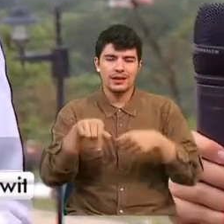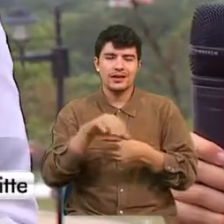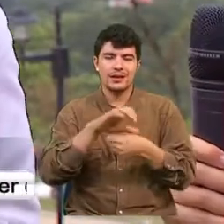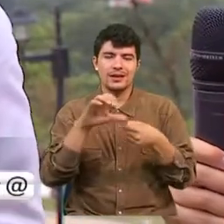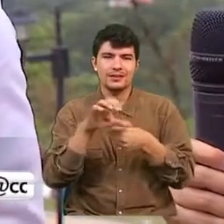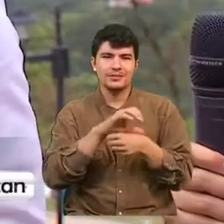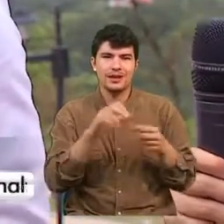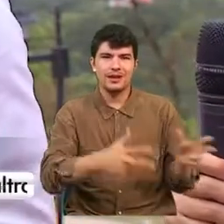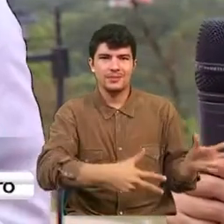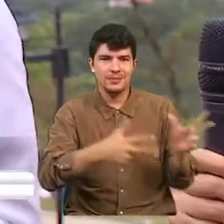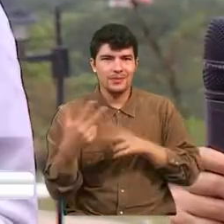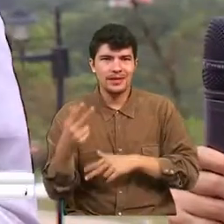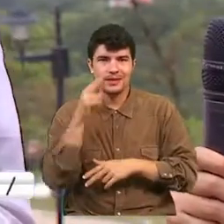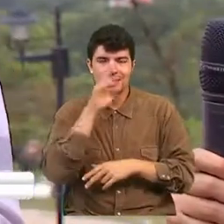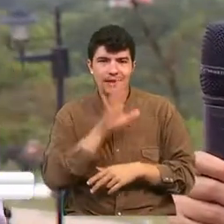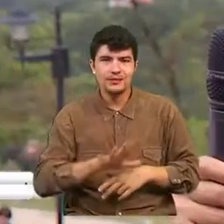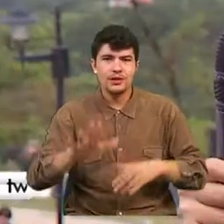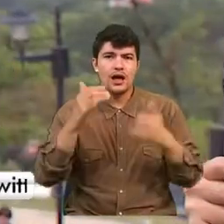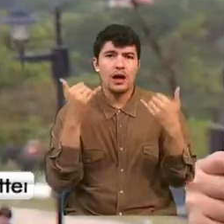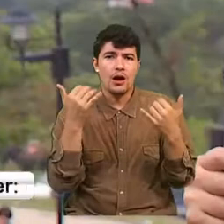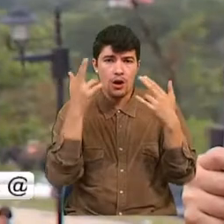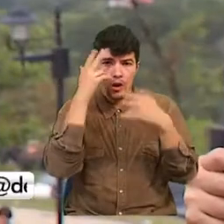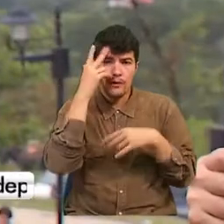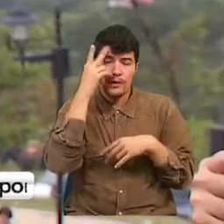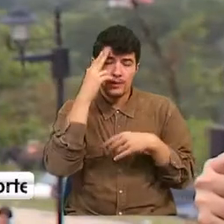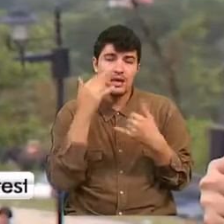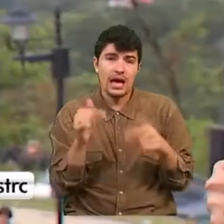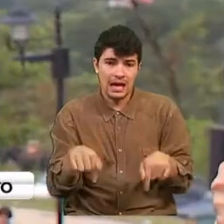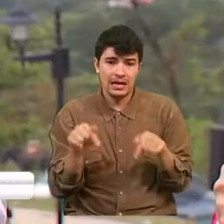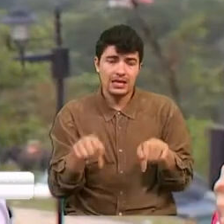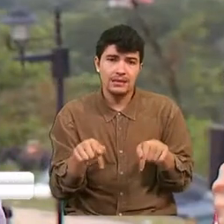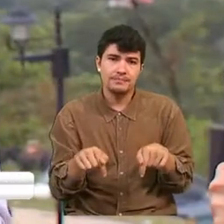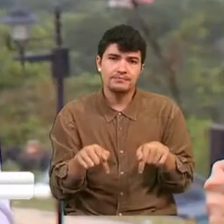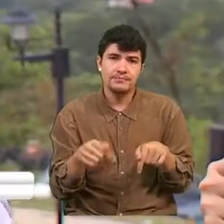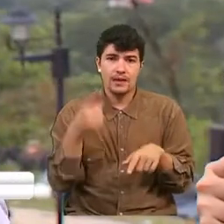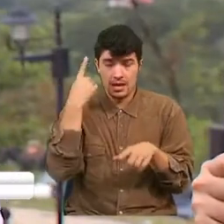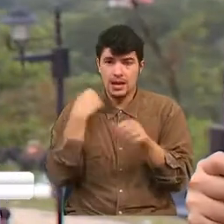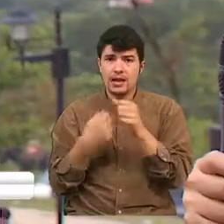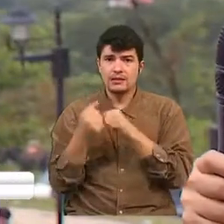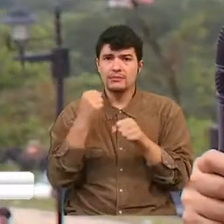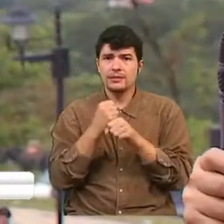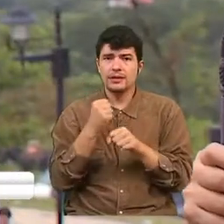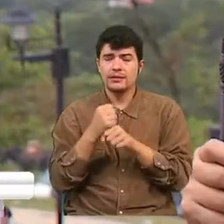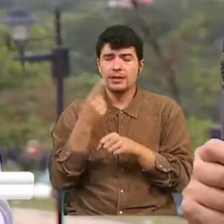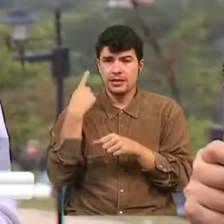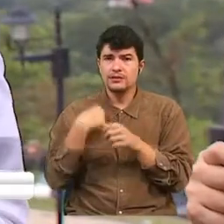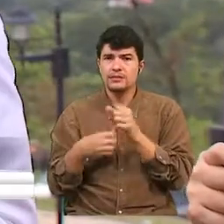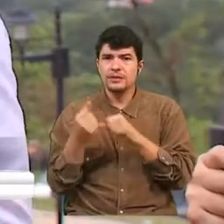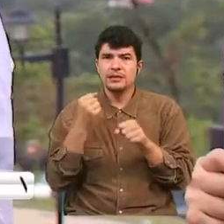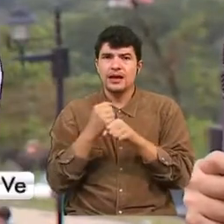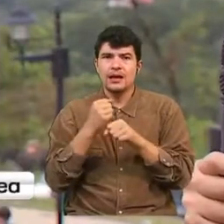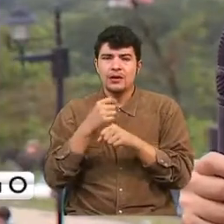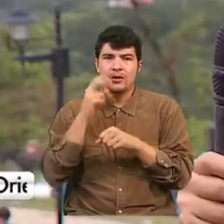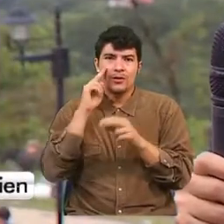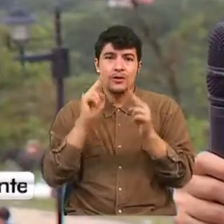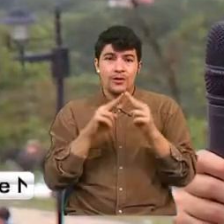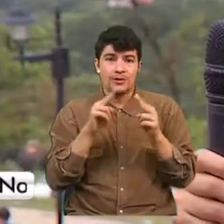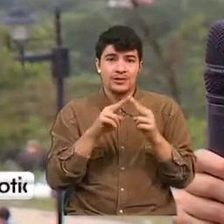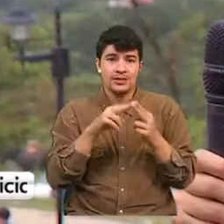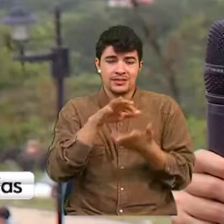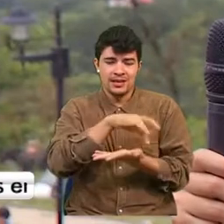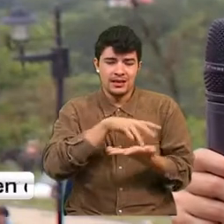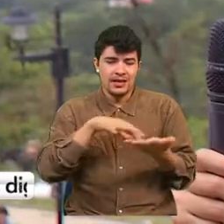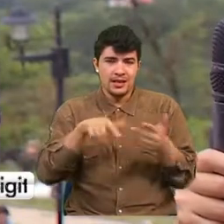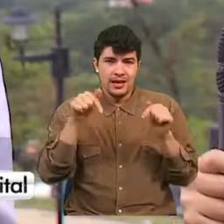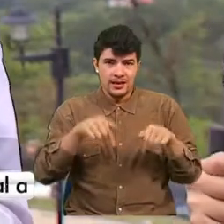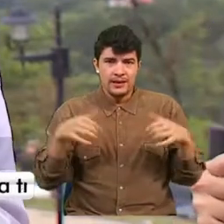de Puente Nacional. Y obviamente aquí hoy, el año pasado en la expedición de Vélez, la